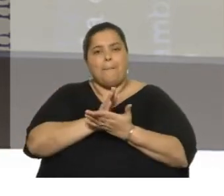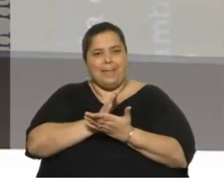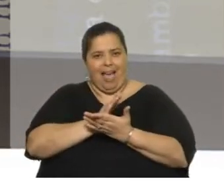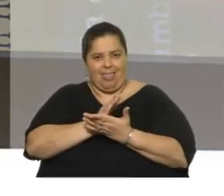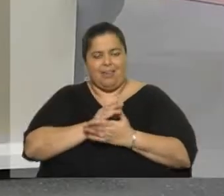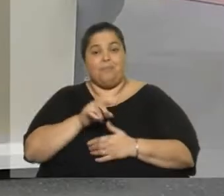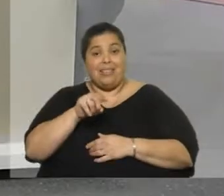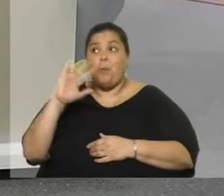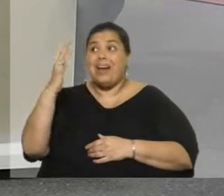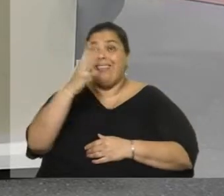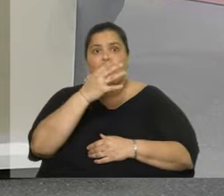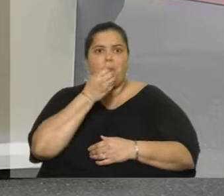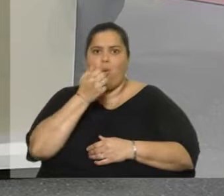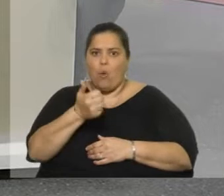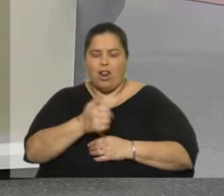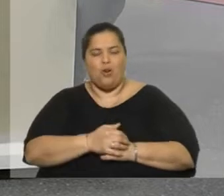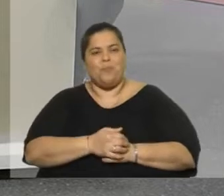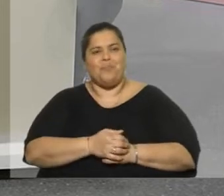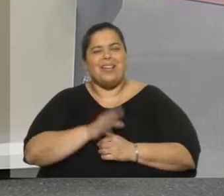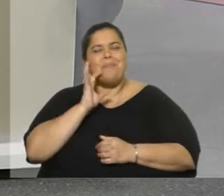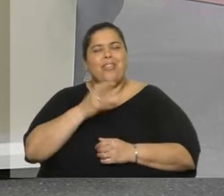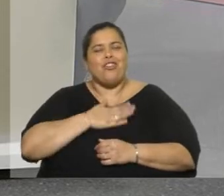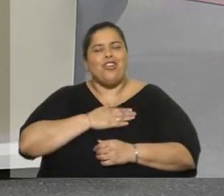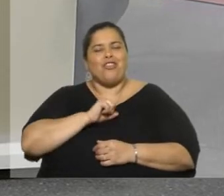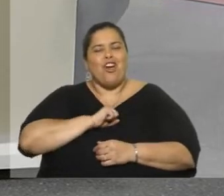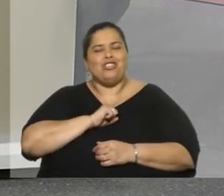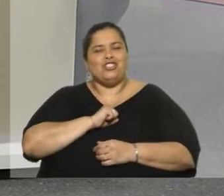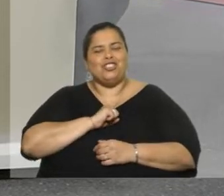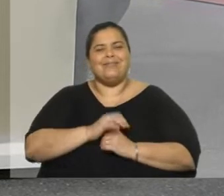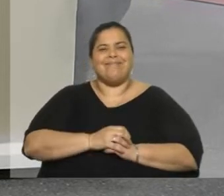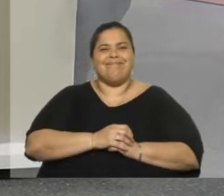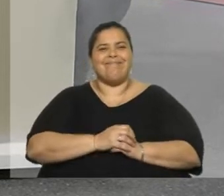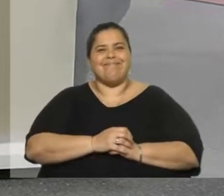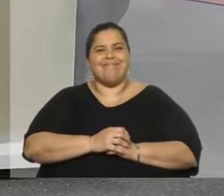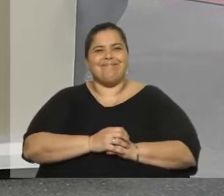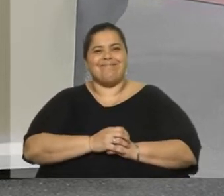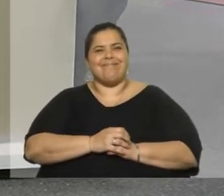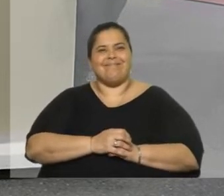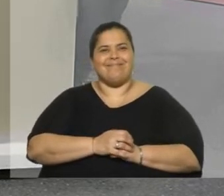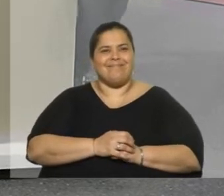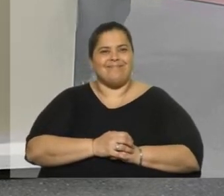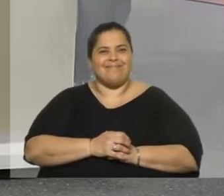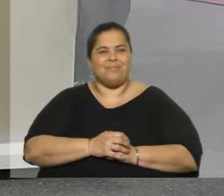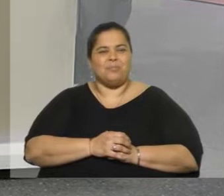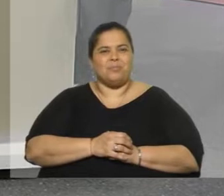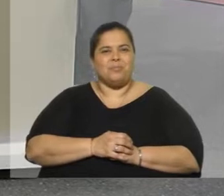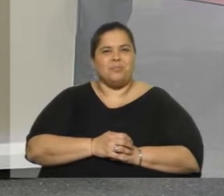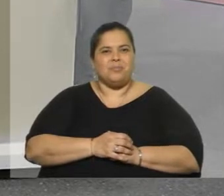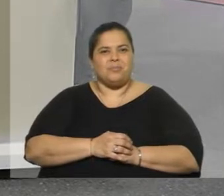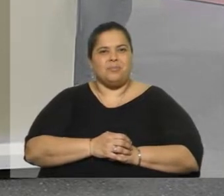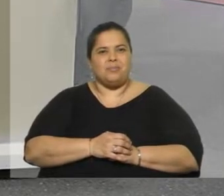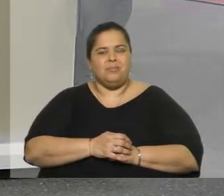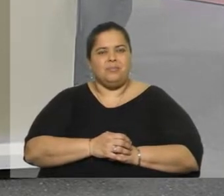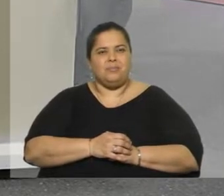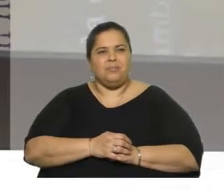fantástico. Perdón por la tos, pero no, venimos... No, está bien. La tecnología ya lo arreglará en el futuro. Esperemos. Sí.